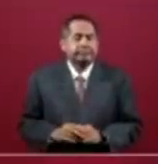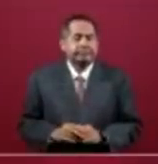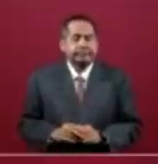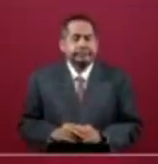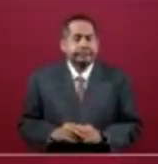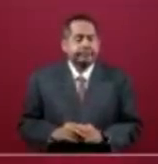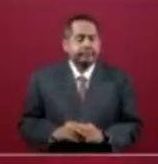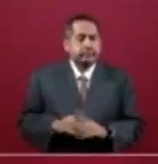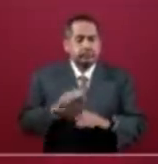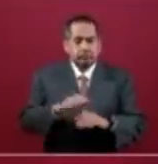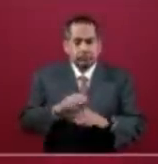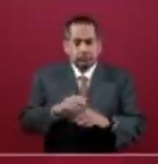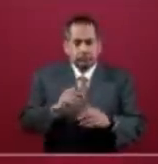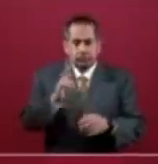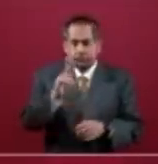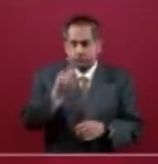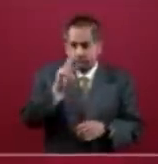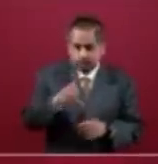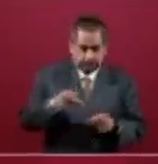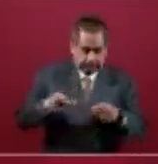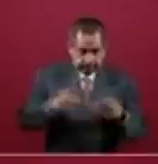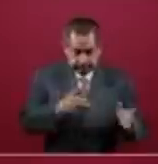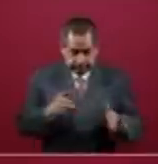que se revisen los planes de estudio.